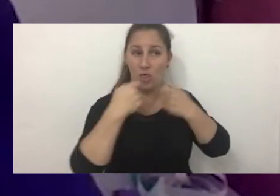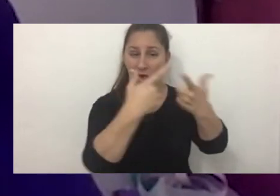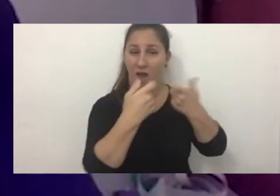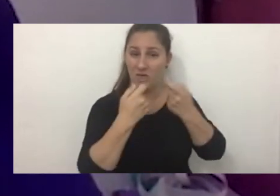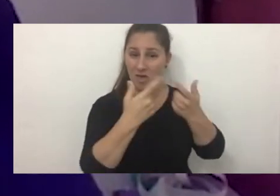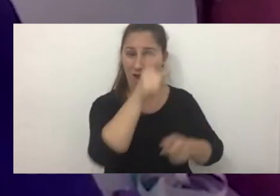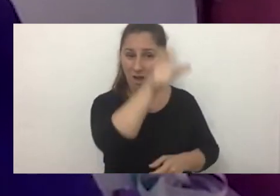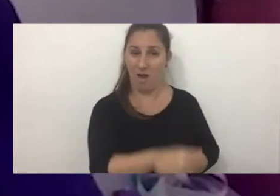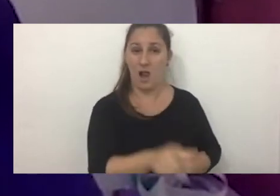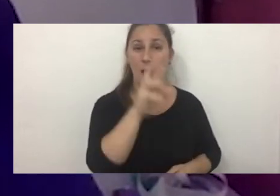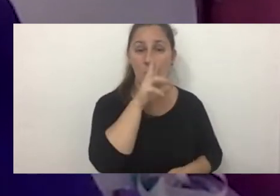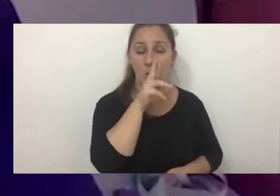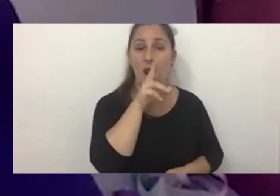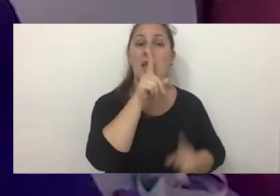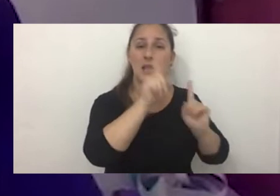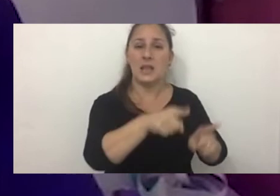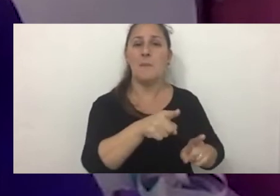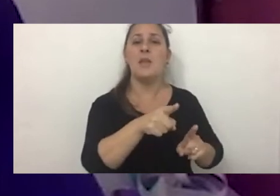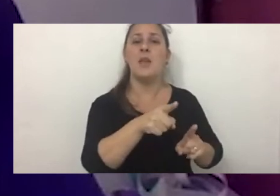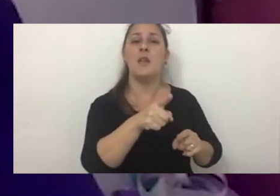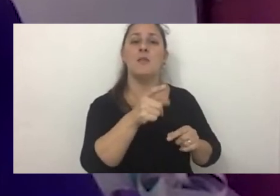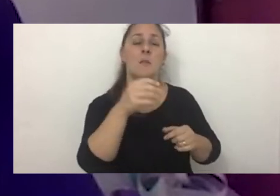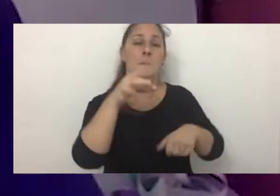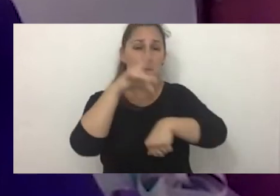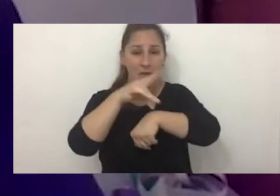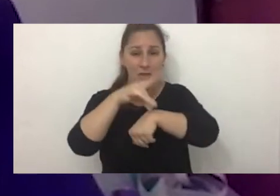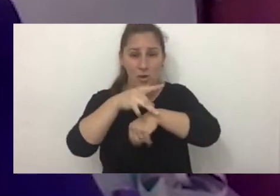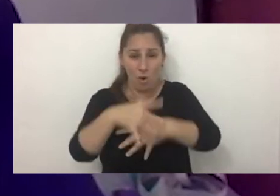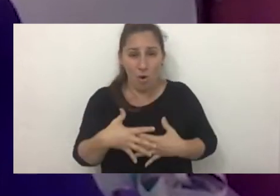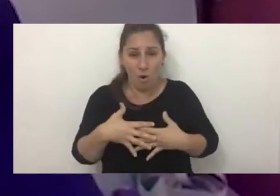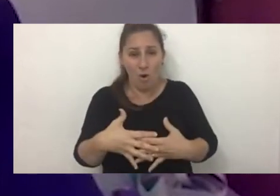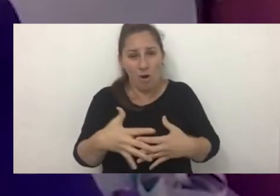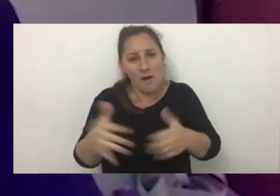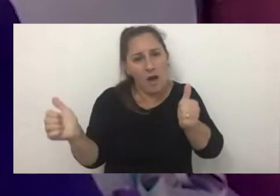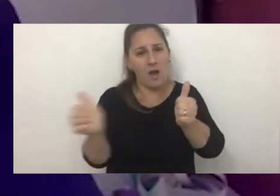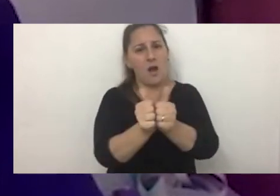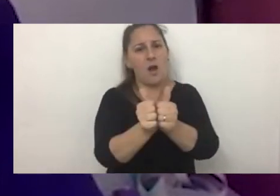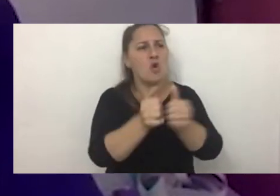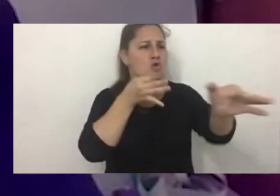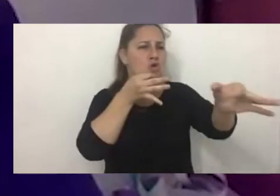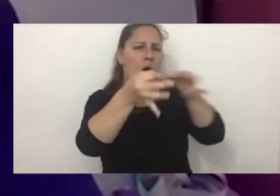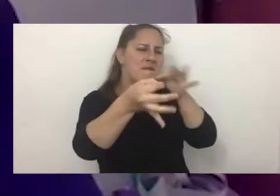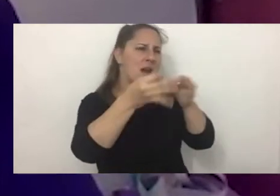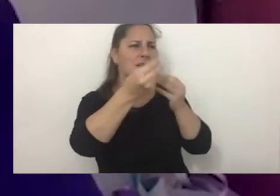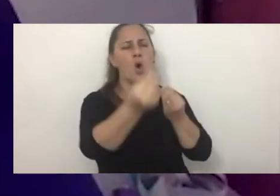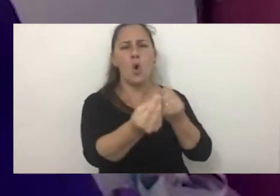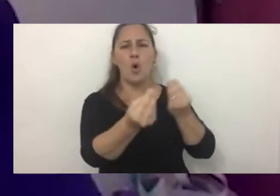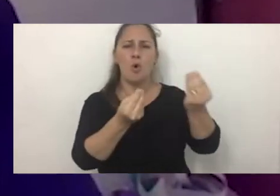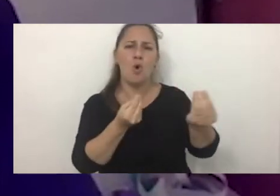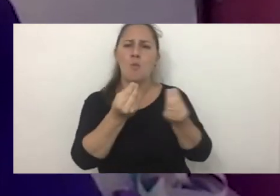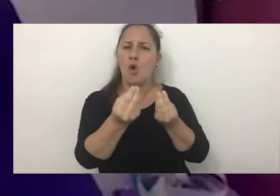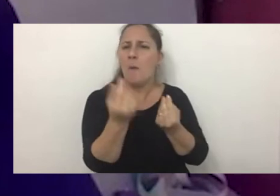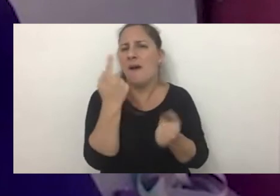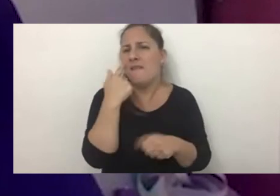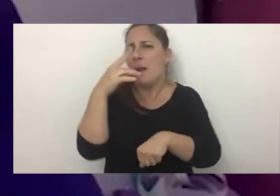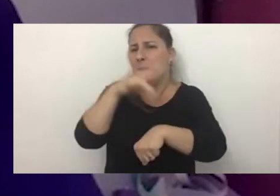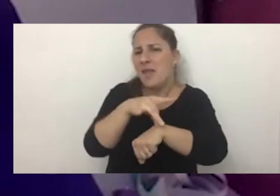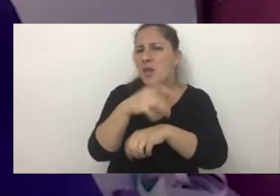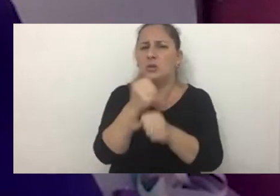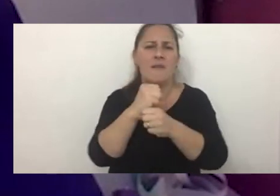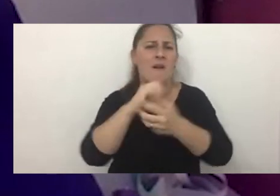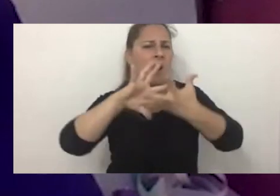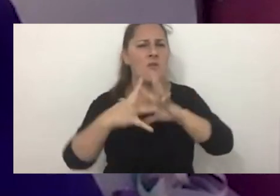mujer. Lo que sí, este plan de parto, este documento, tiene que ser presentado